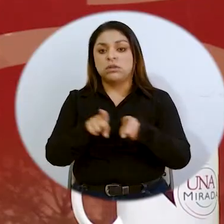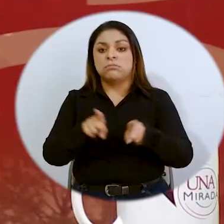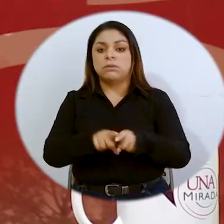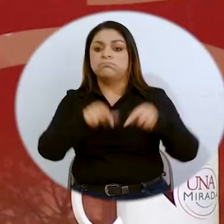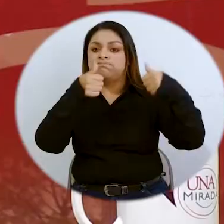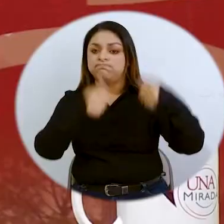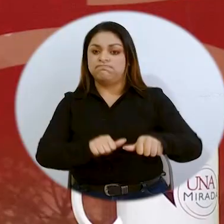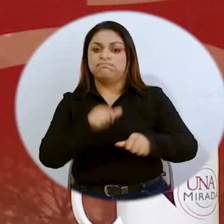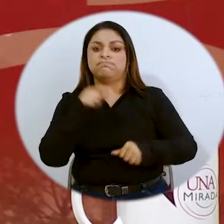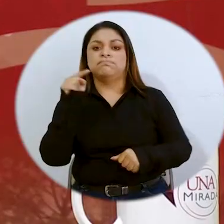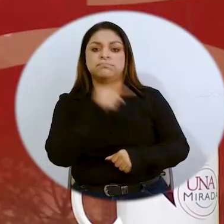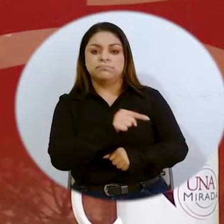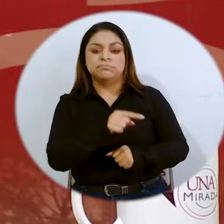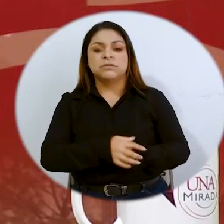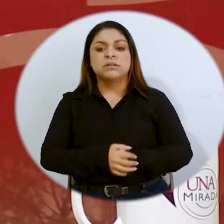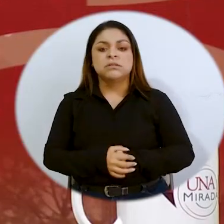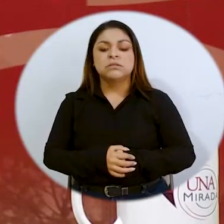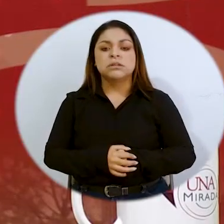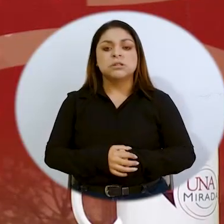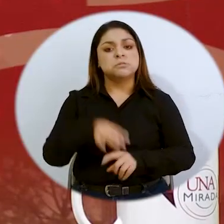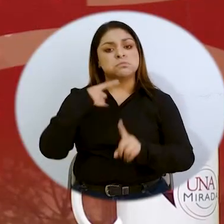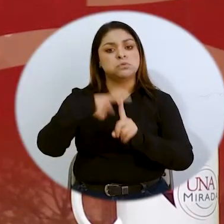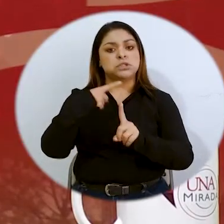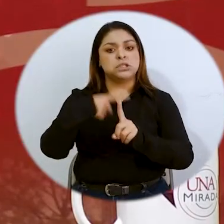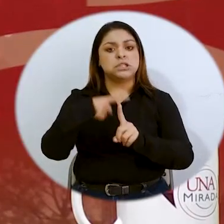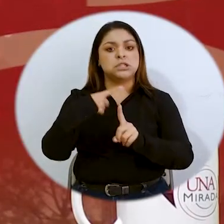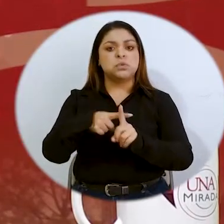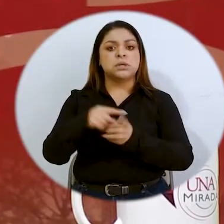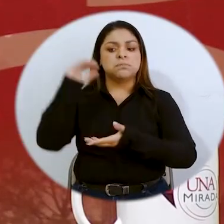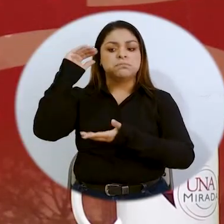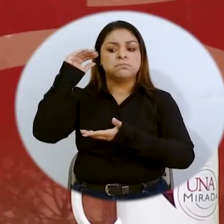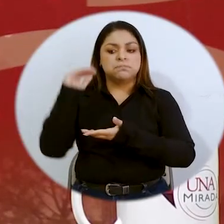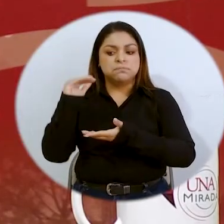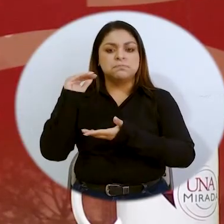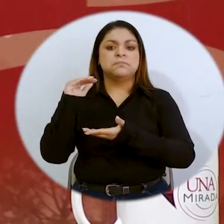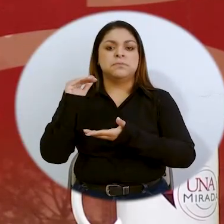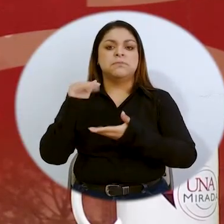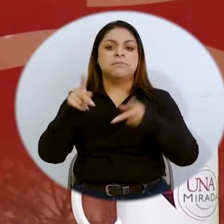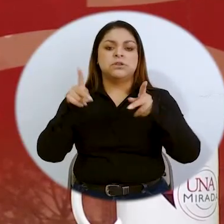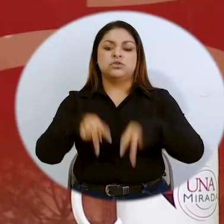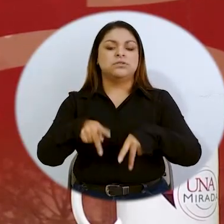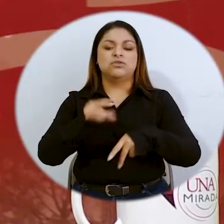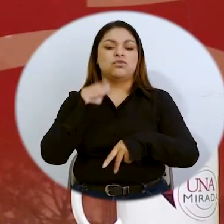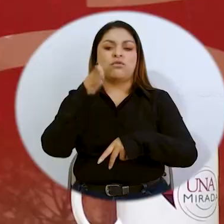en el tema de que es muy positivo que se haya reducido el abstencionismo.